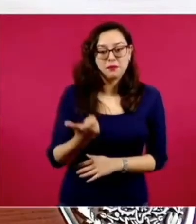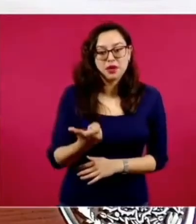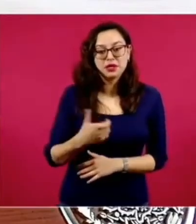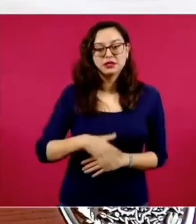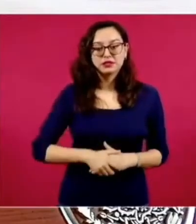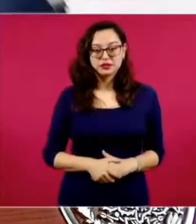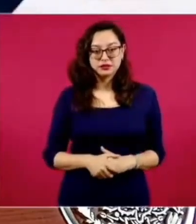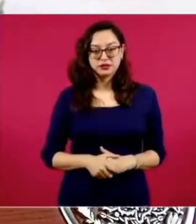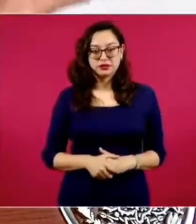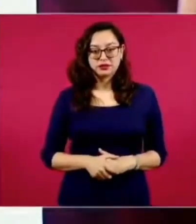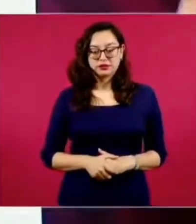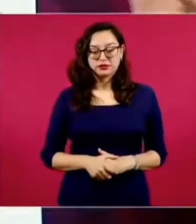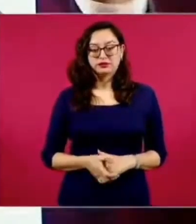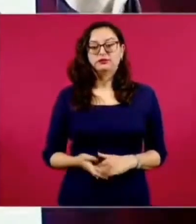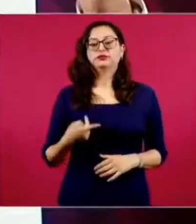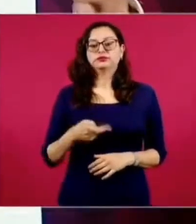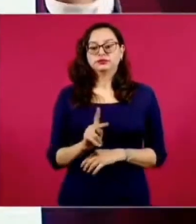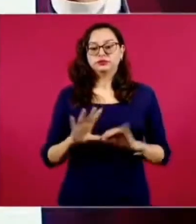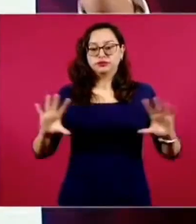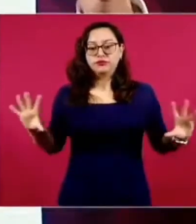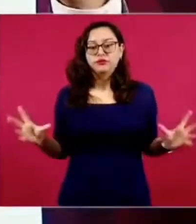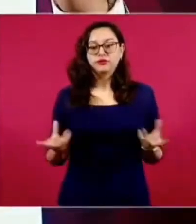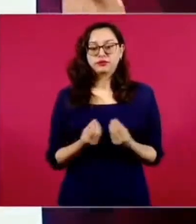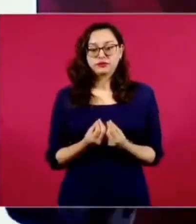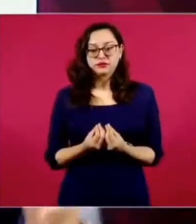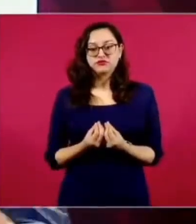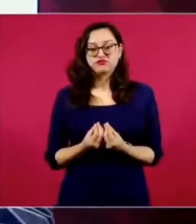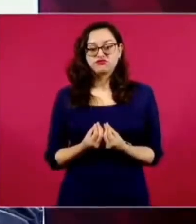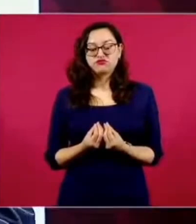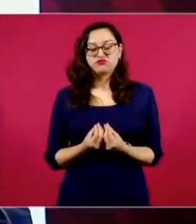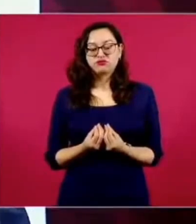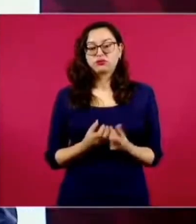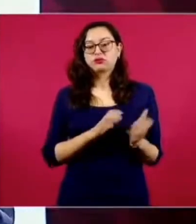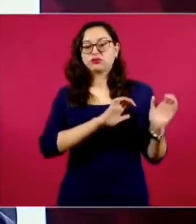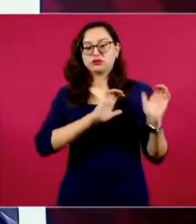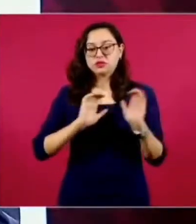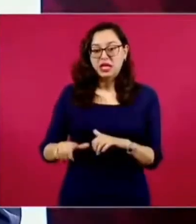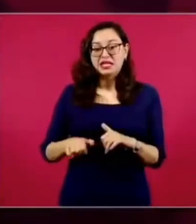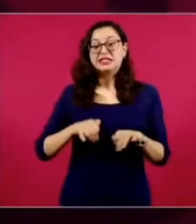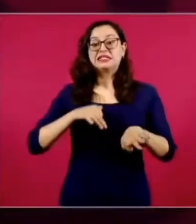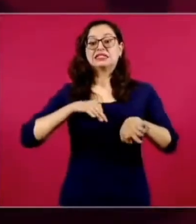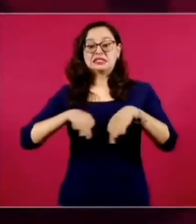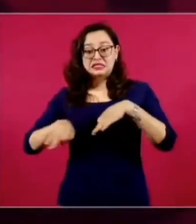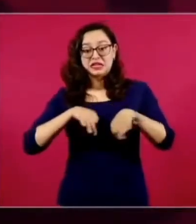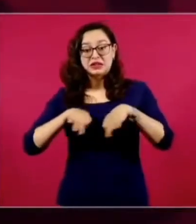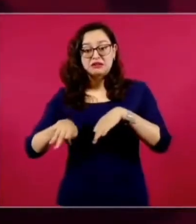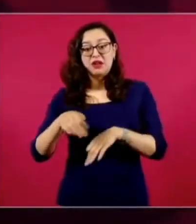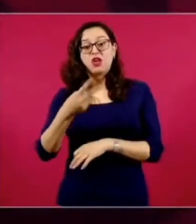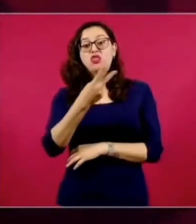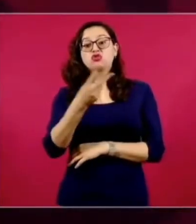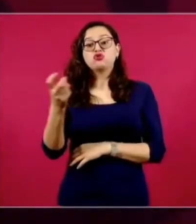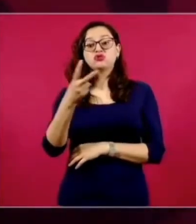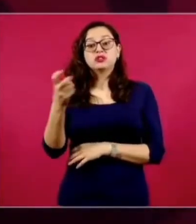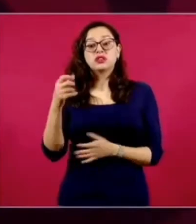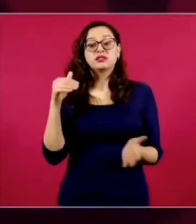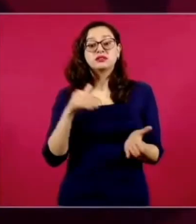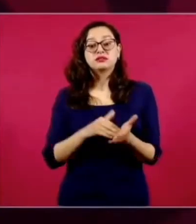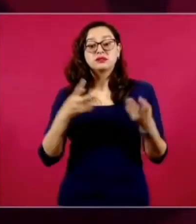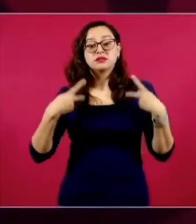Pero en suma, esto significa tener trabajando a